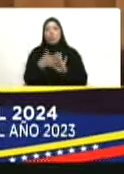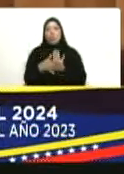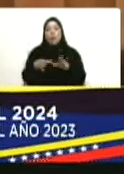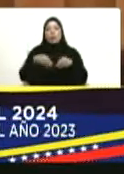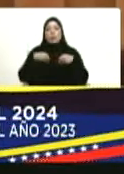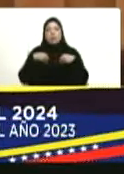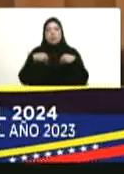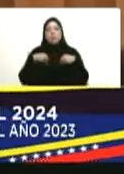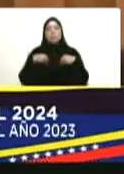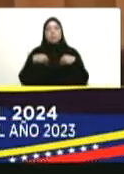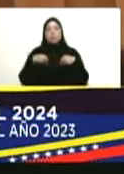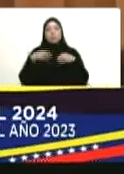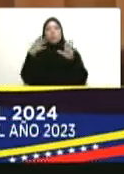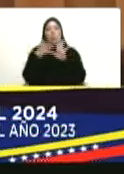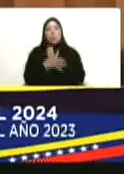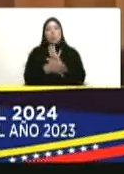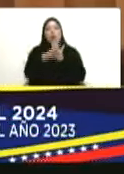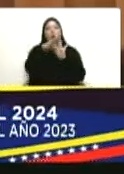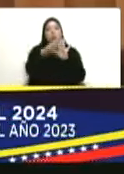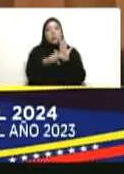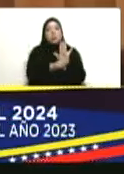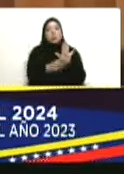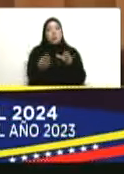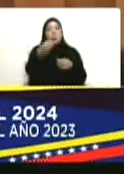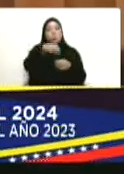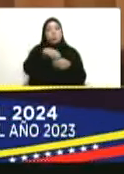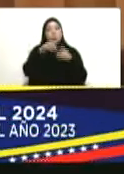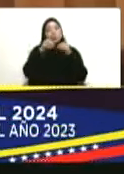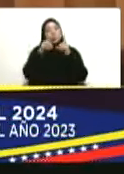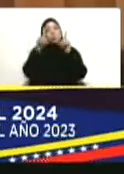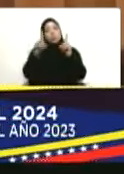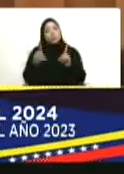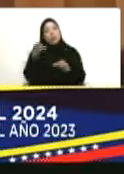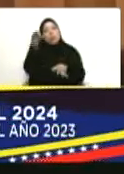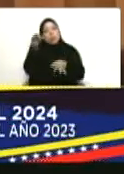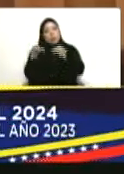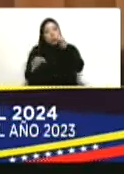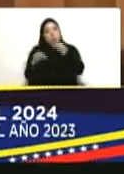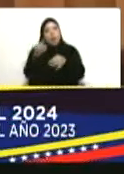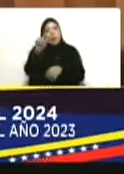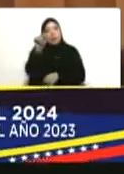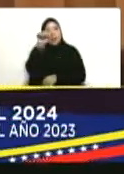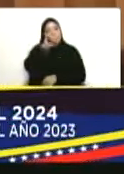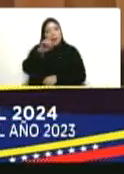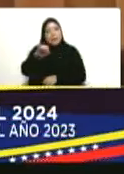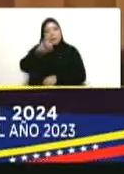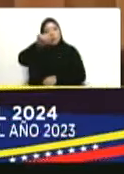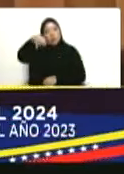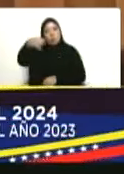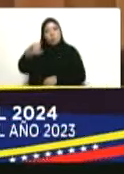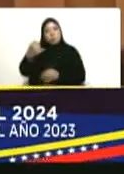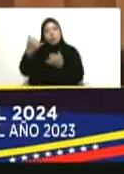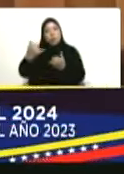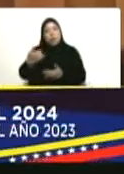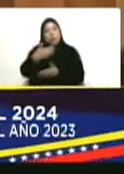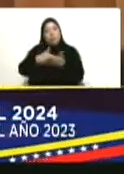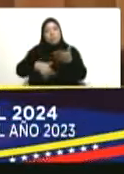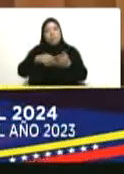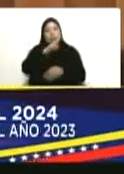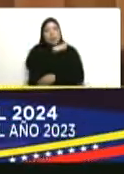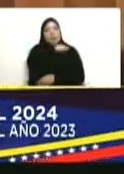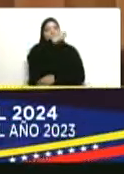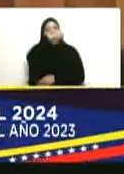Acatar en el marco constitucional la decisión del Tribunal Supremo de Justicia que emane de este recurso.